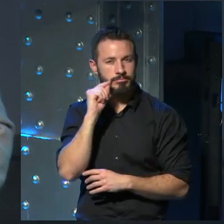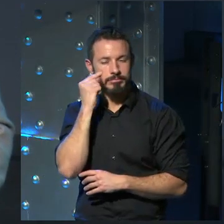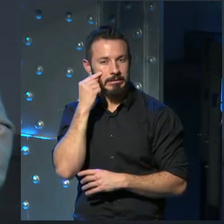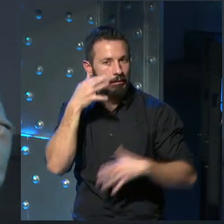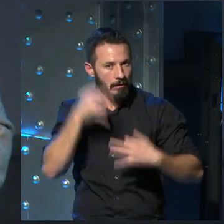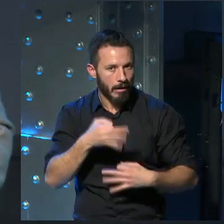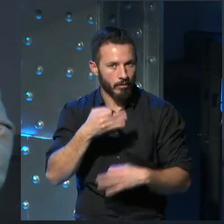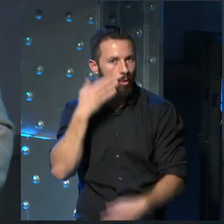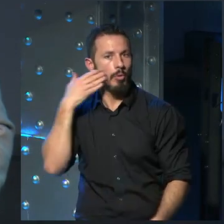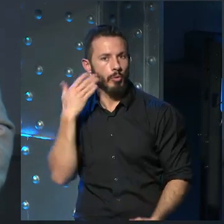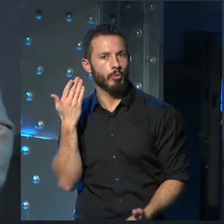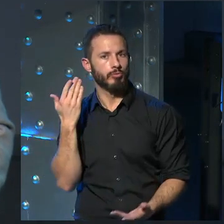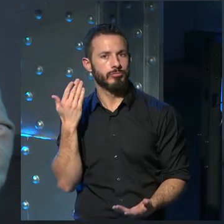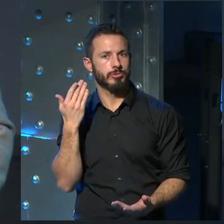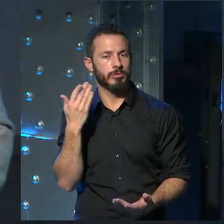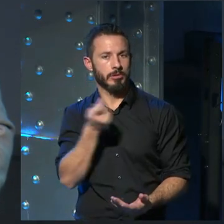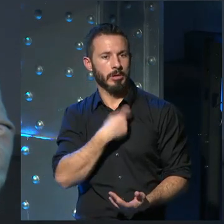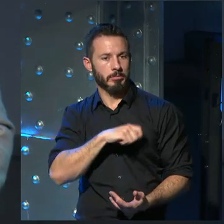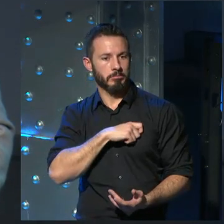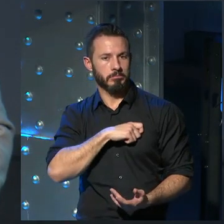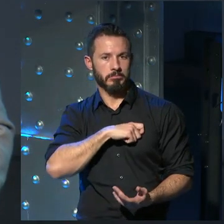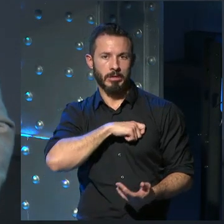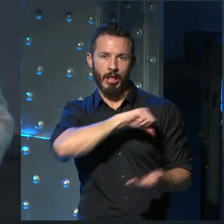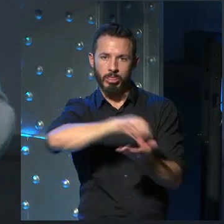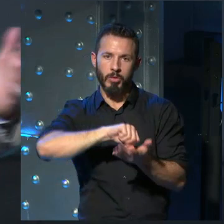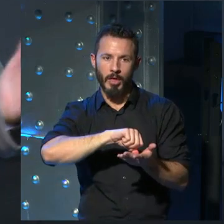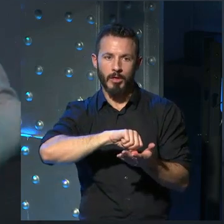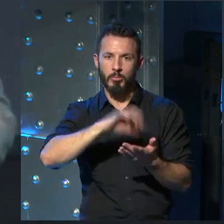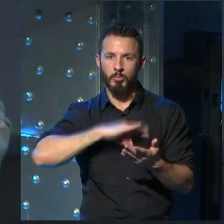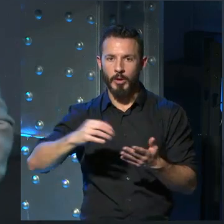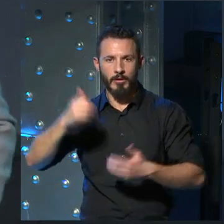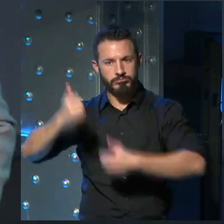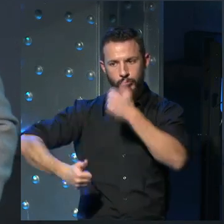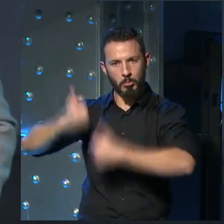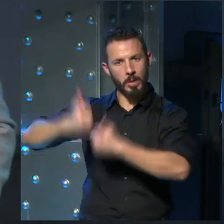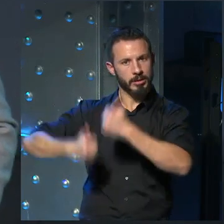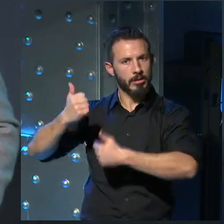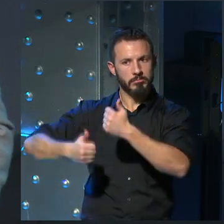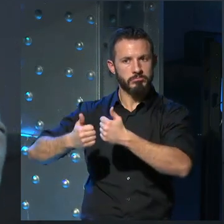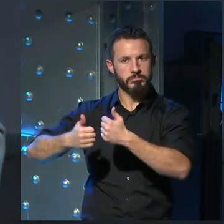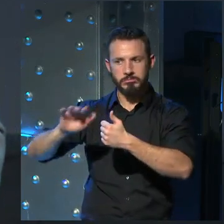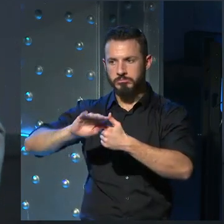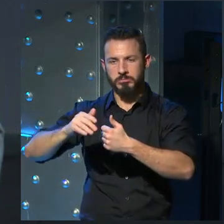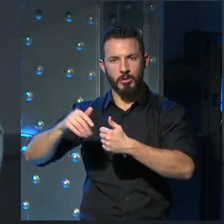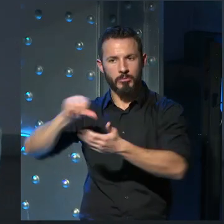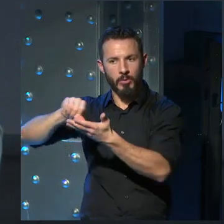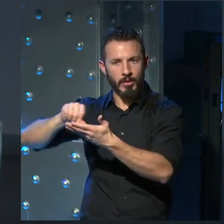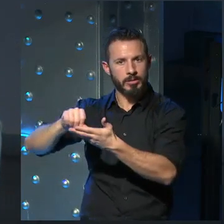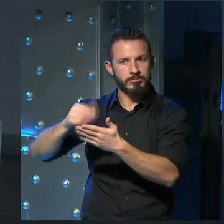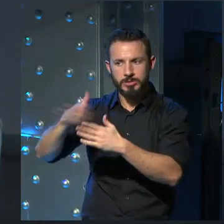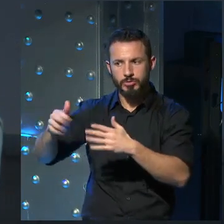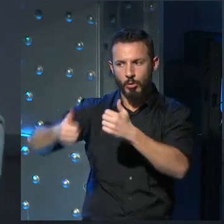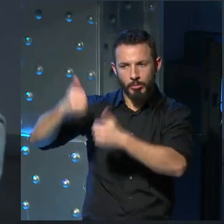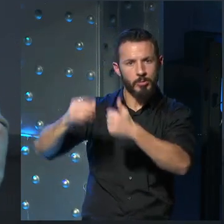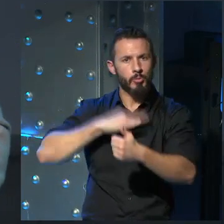el poder ver que nuestras ciudades están compitiendo con algunas de las que probablemente más suenan por ahí, ¿no? Y se están haciendo cosas extraordinarias.